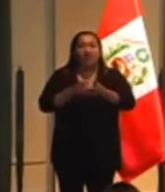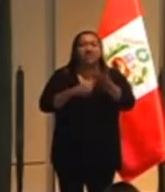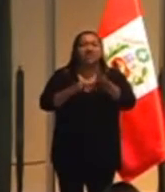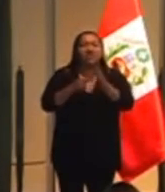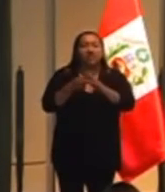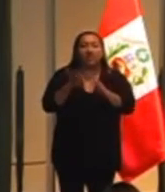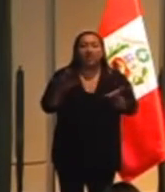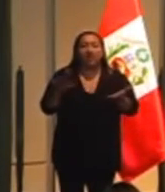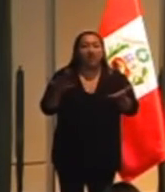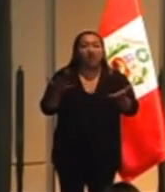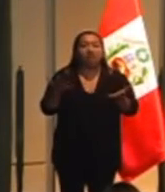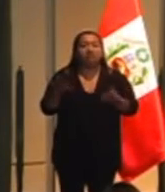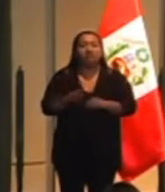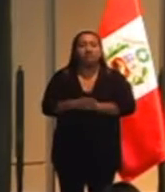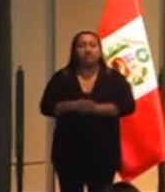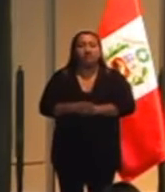visión,